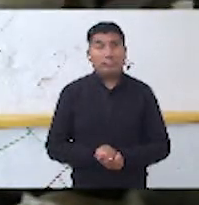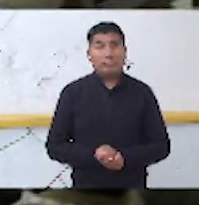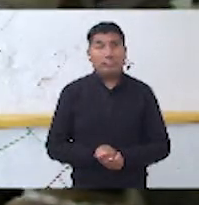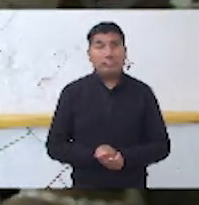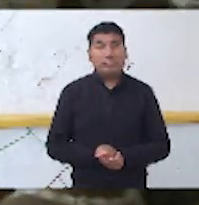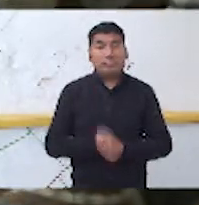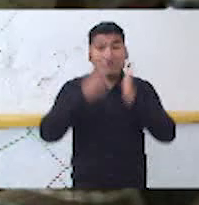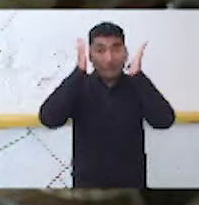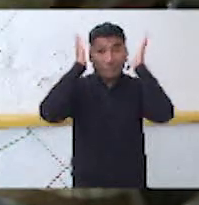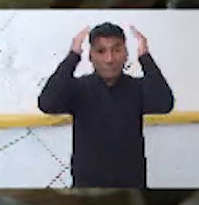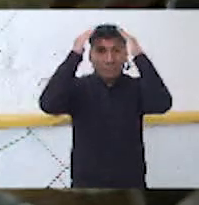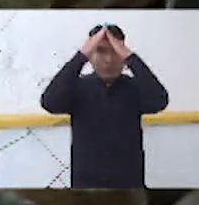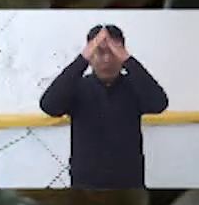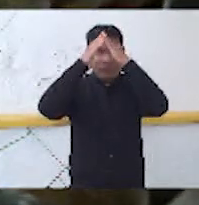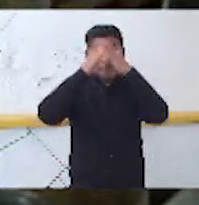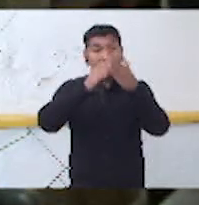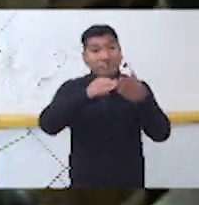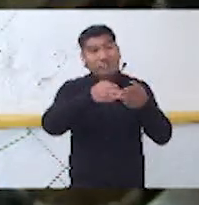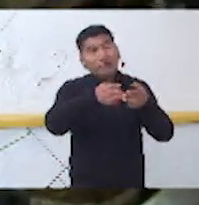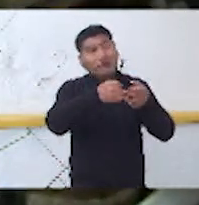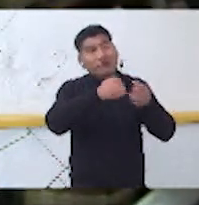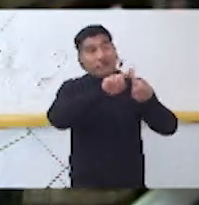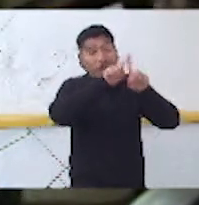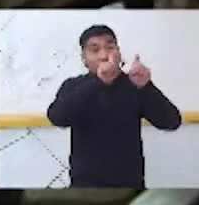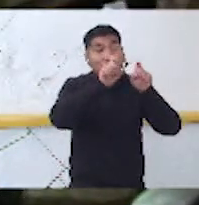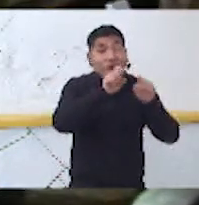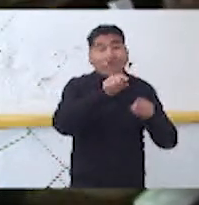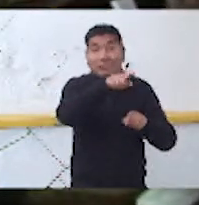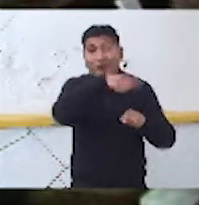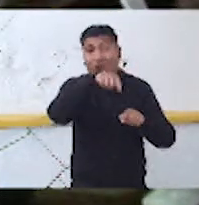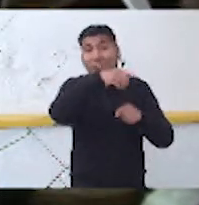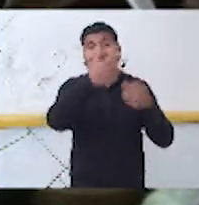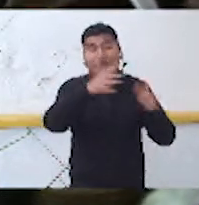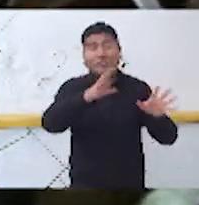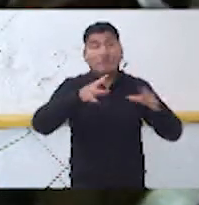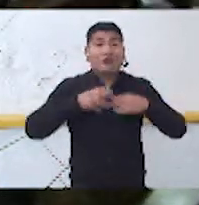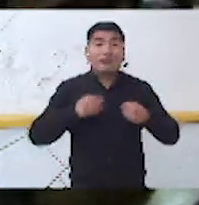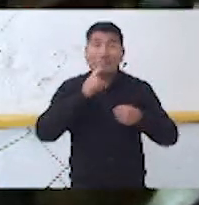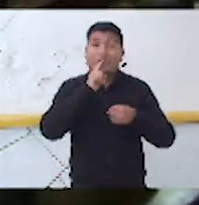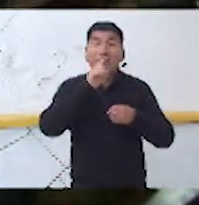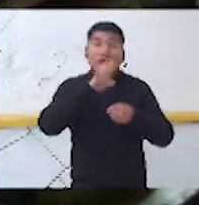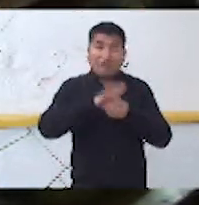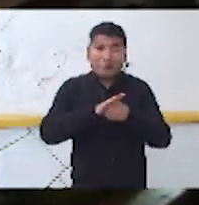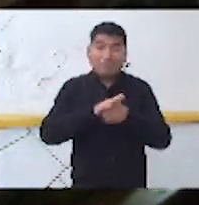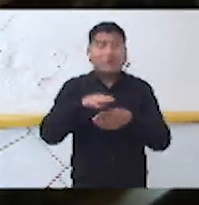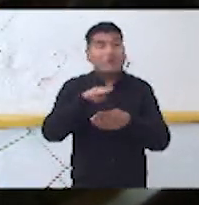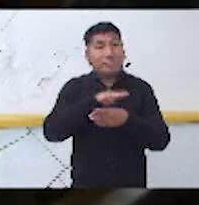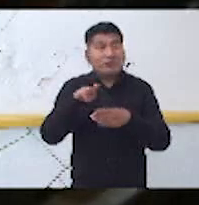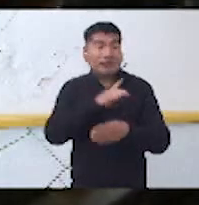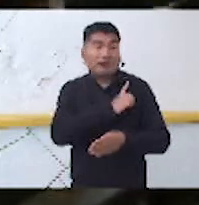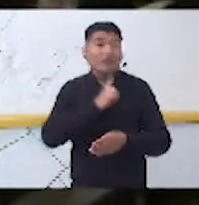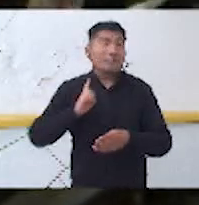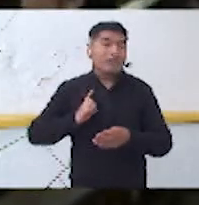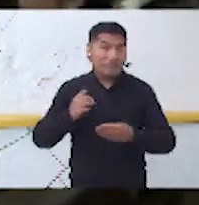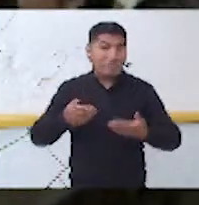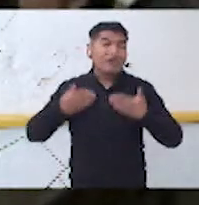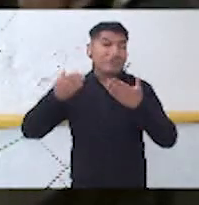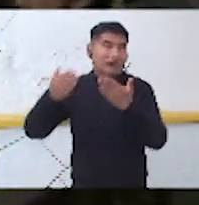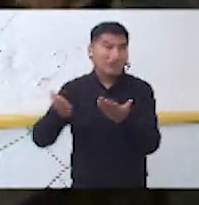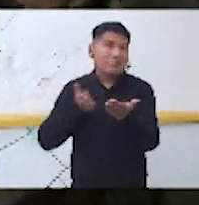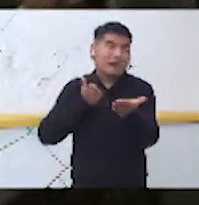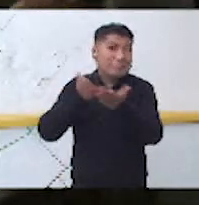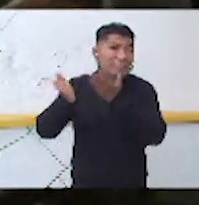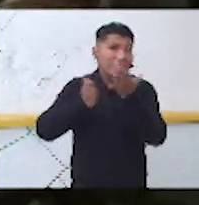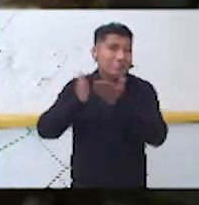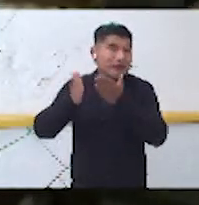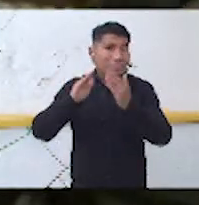El obispo interroga a los ordenandos, quienes aceptando los compromisos del ministerio diaconal se entregan al